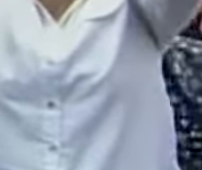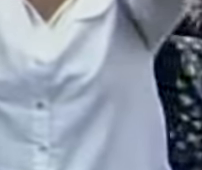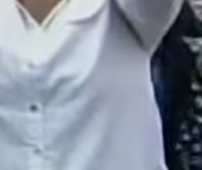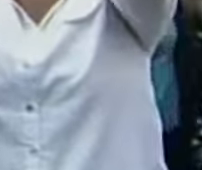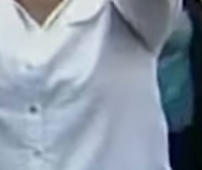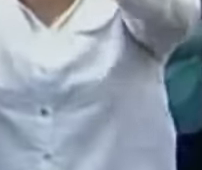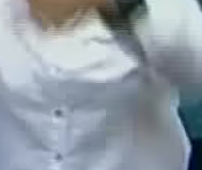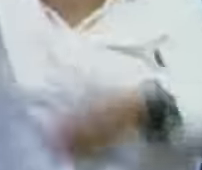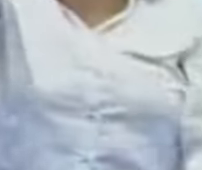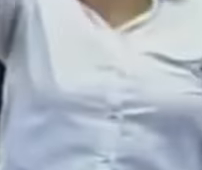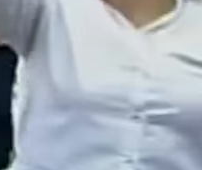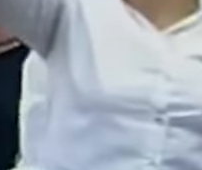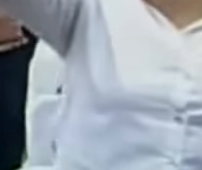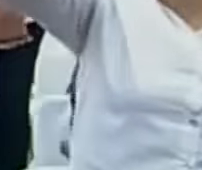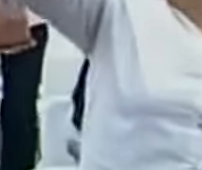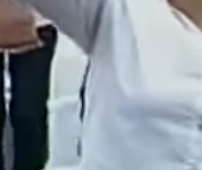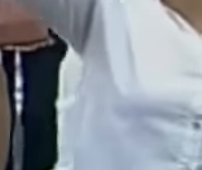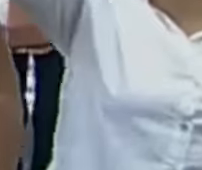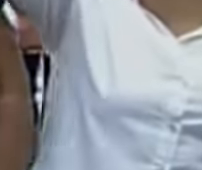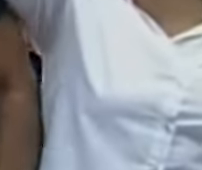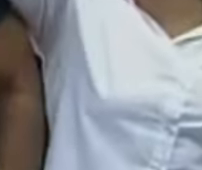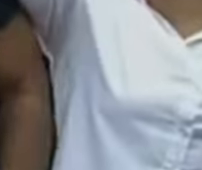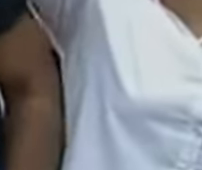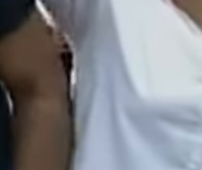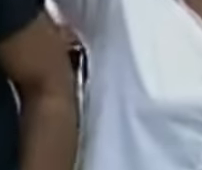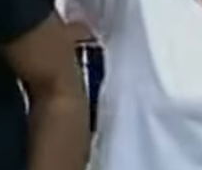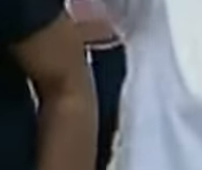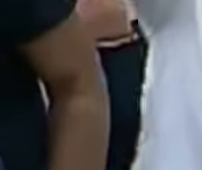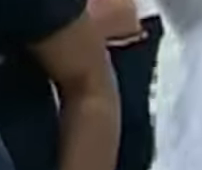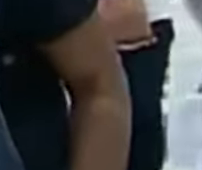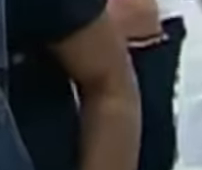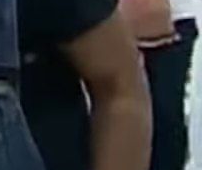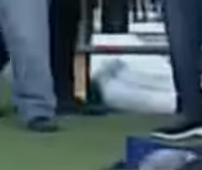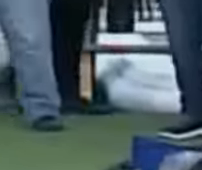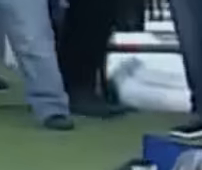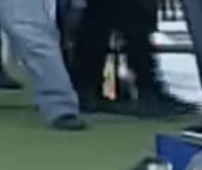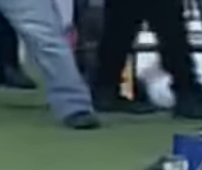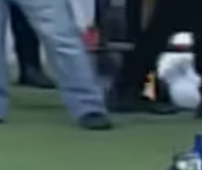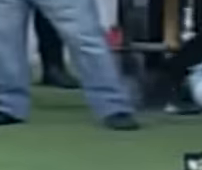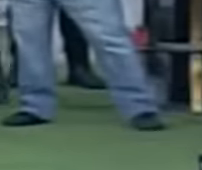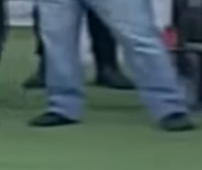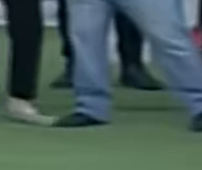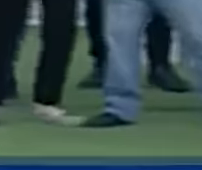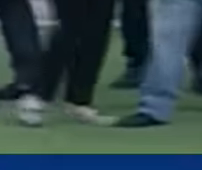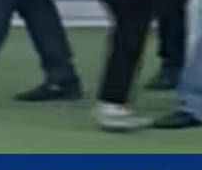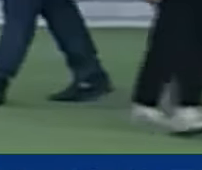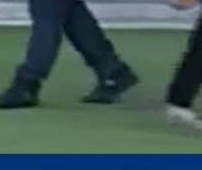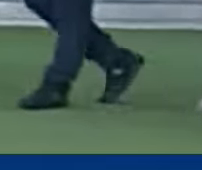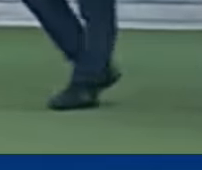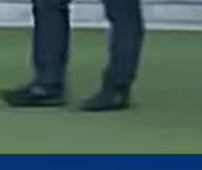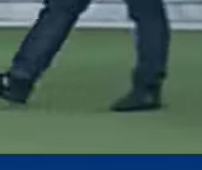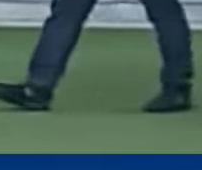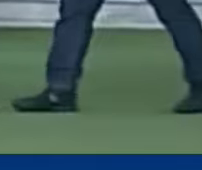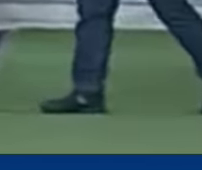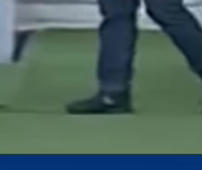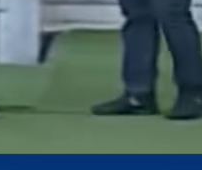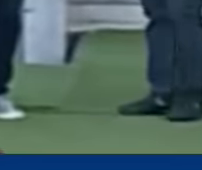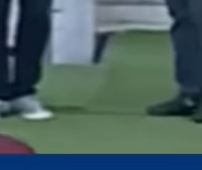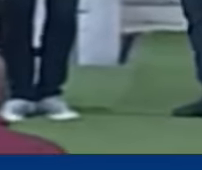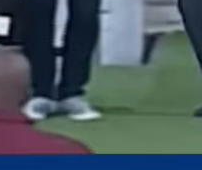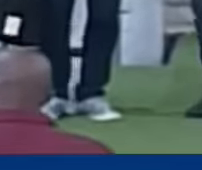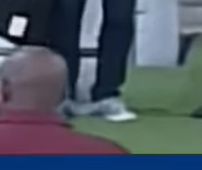la matica. Nosotros vivimos bajo la matica. Verano con ella y ella